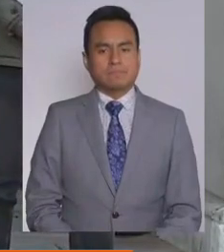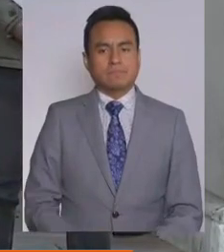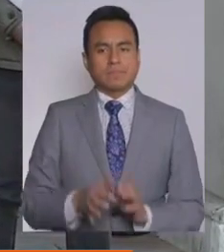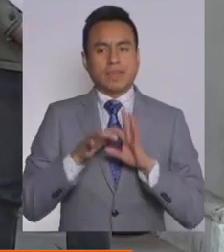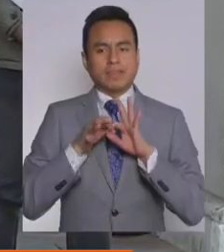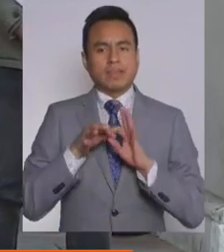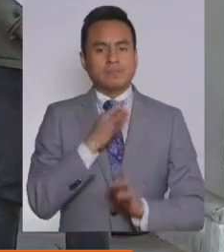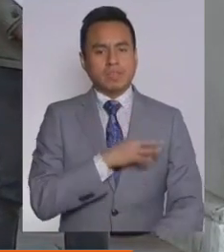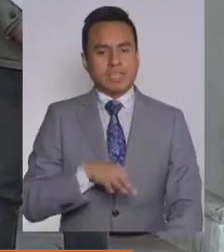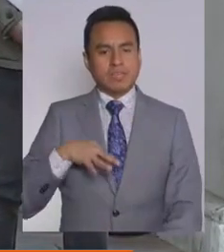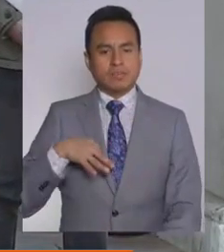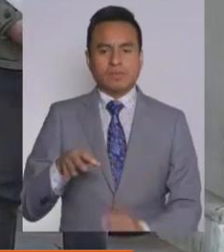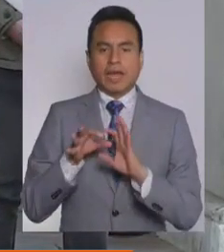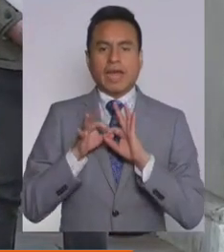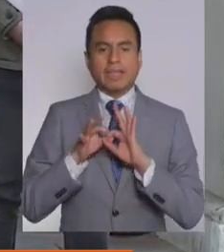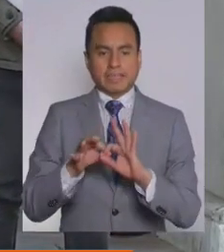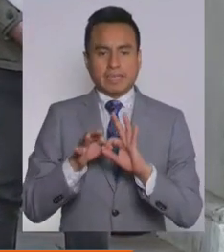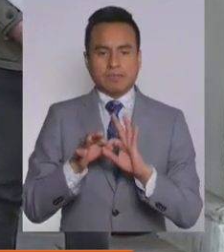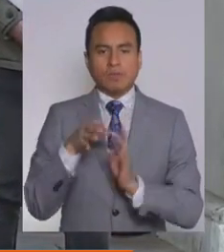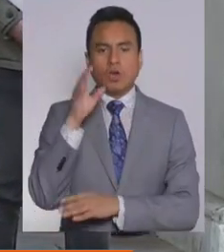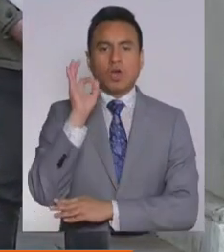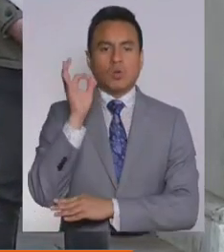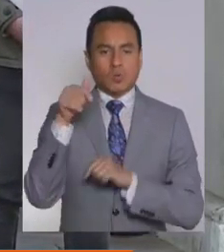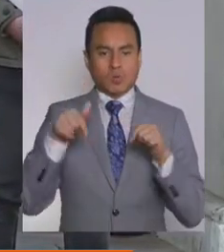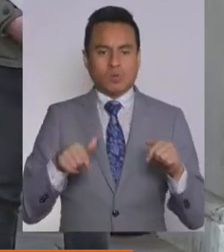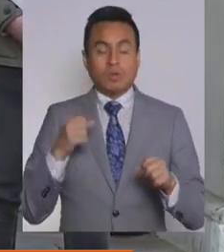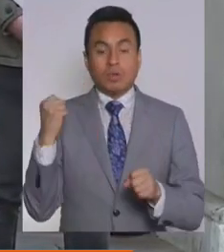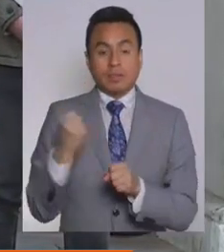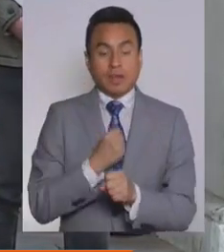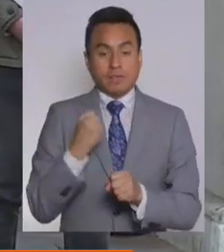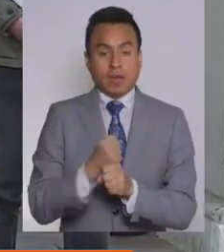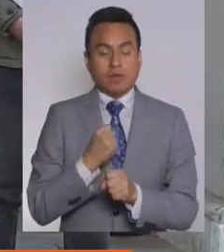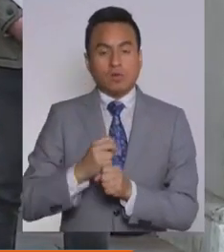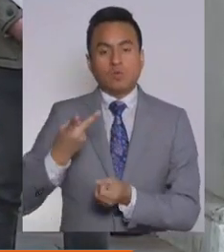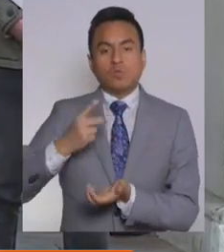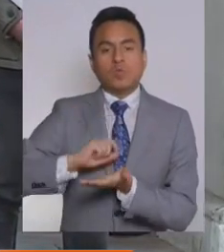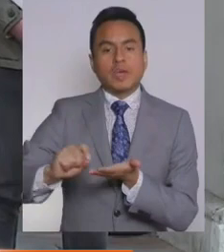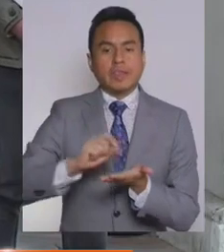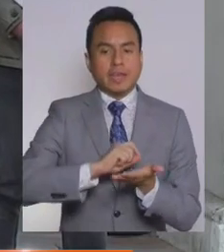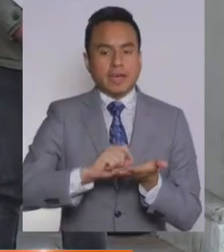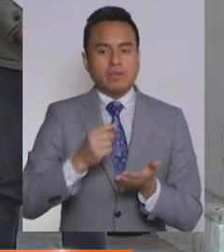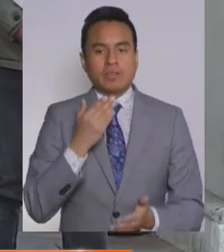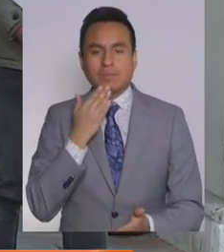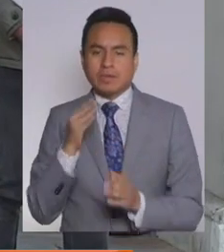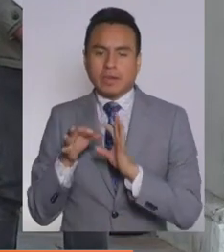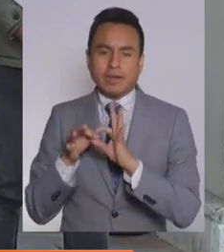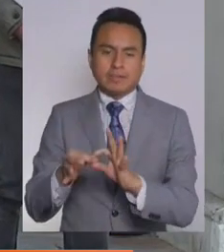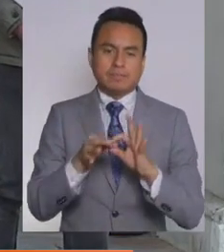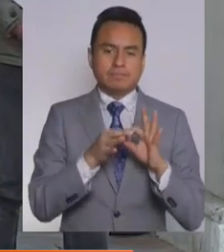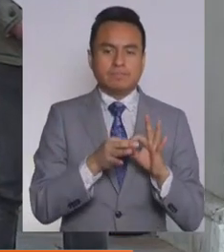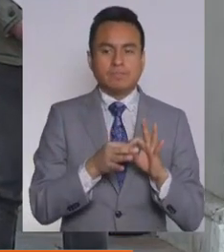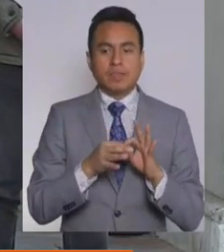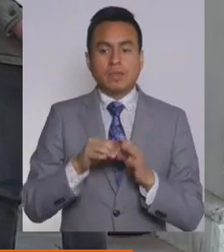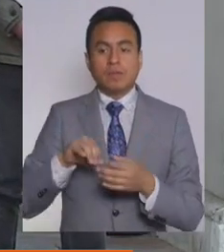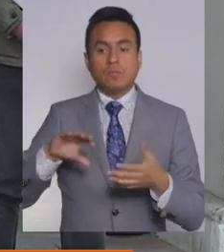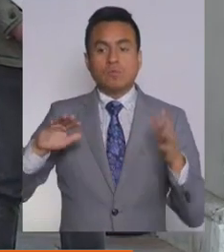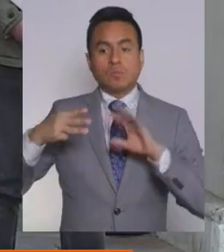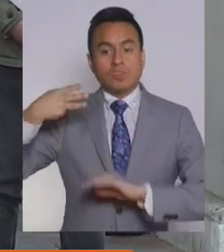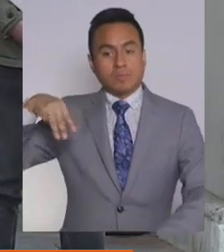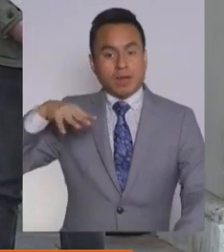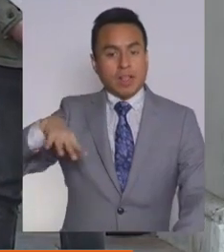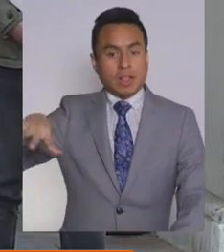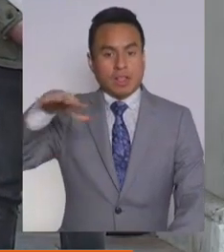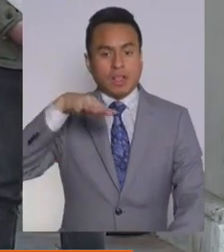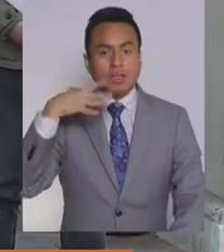Gracias, ministro. Le agradecemos esta reunión de trabajo, a los subsecretarios también, porque el mundo municipal es